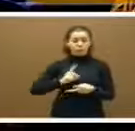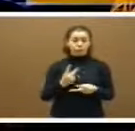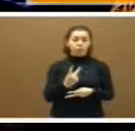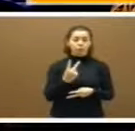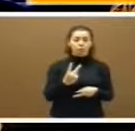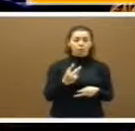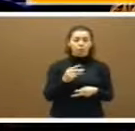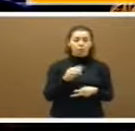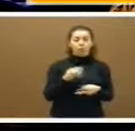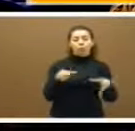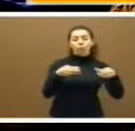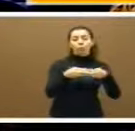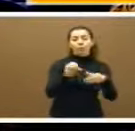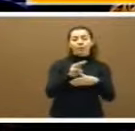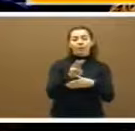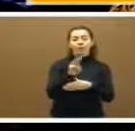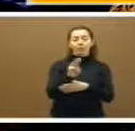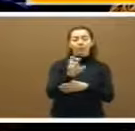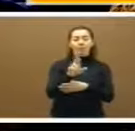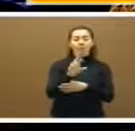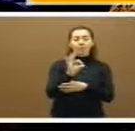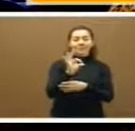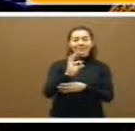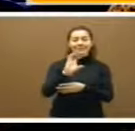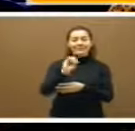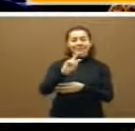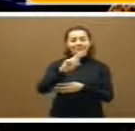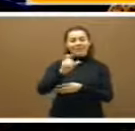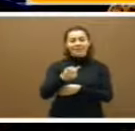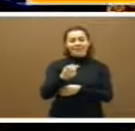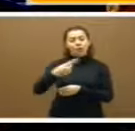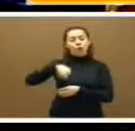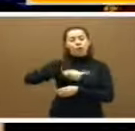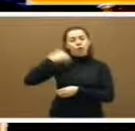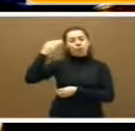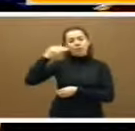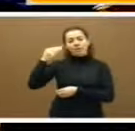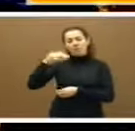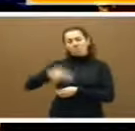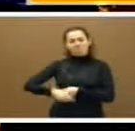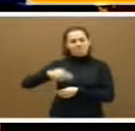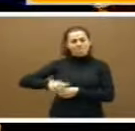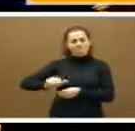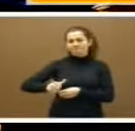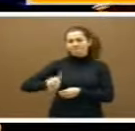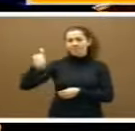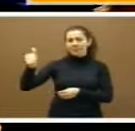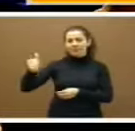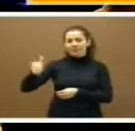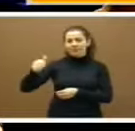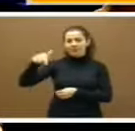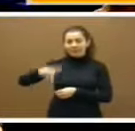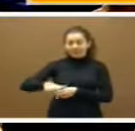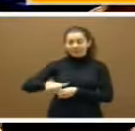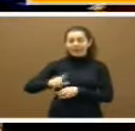el Grupo Parlamentario Prescres y nosotros, la consideramos como la más importante que vamos a presentar a esta supuesta, digo,